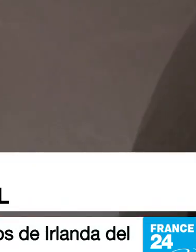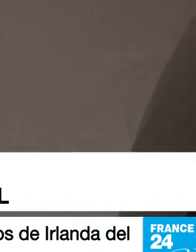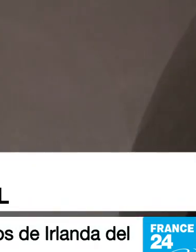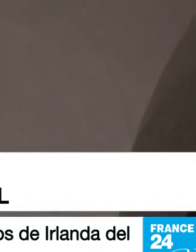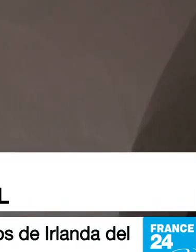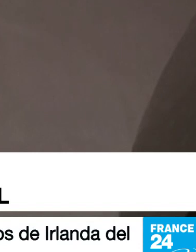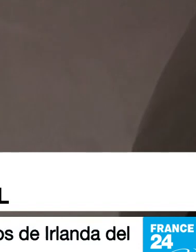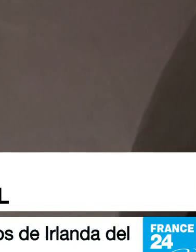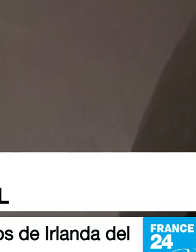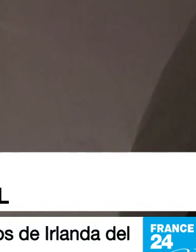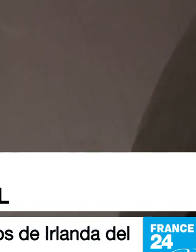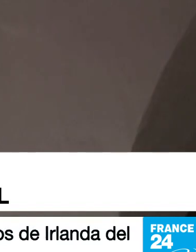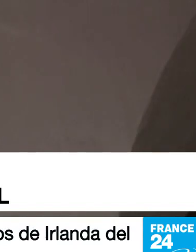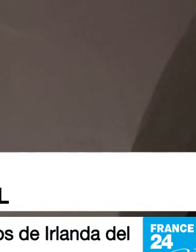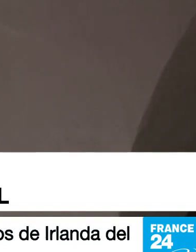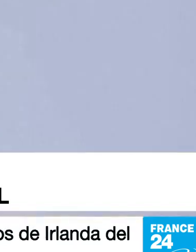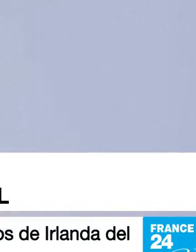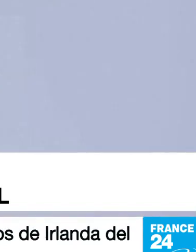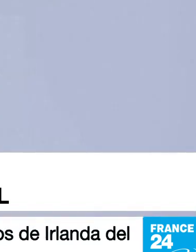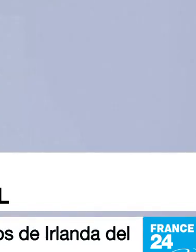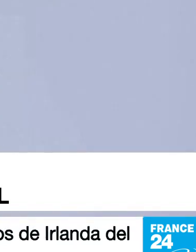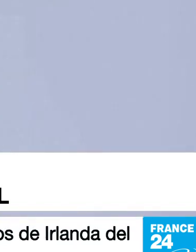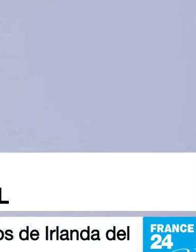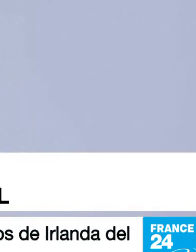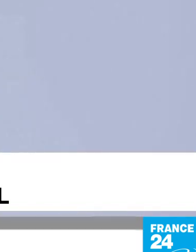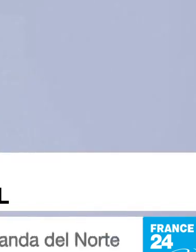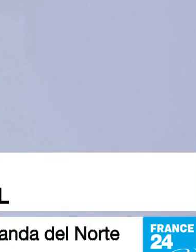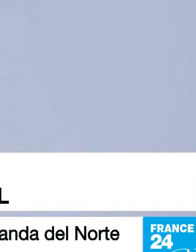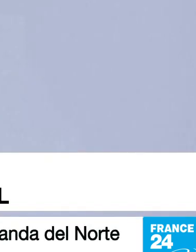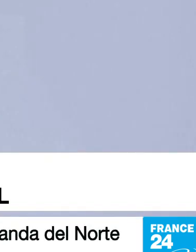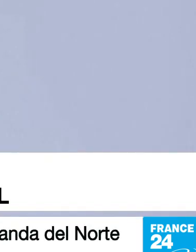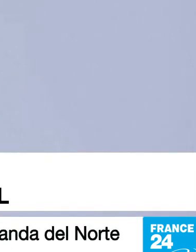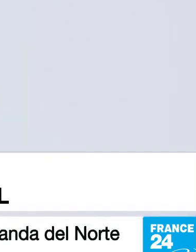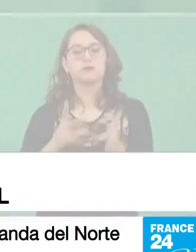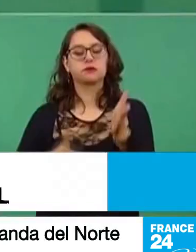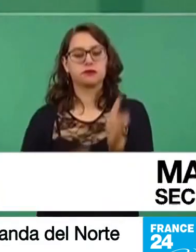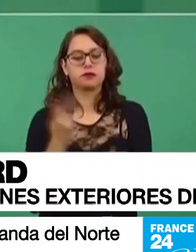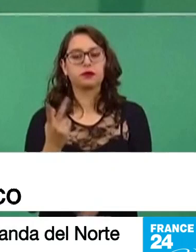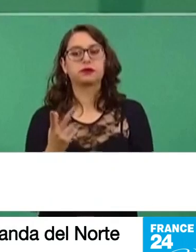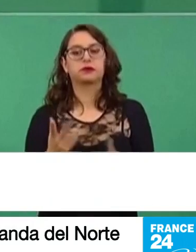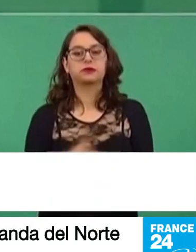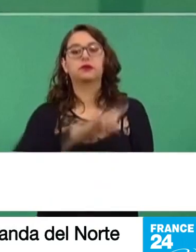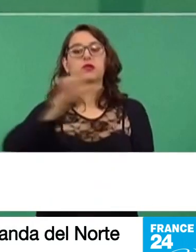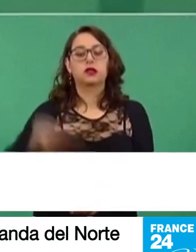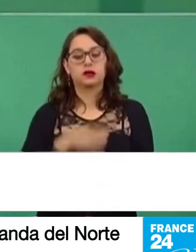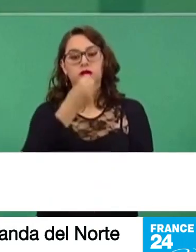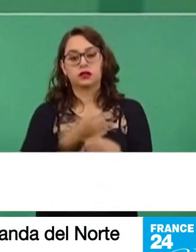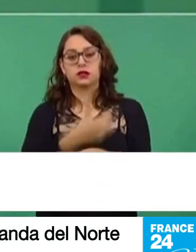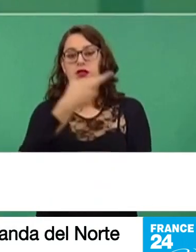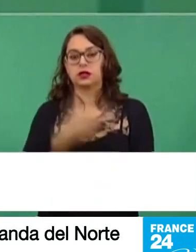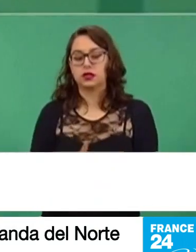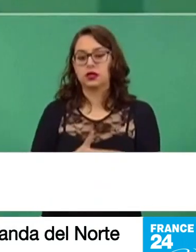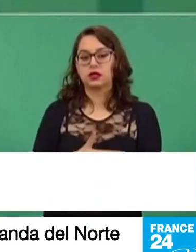por eso ahora el gobierno de andrés manuel lópez obrador celebró la decisión él me confirmó el centro de mallorca